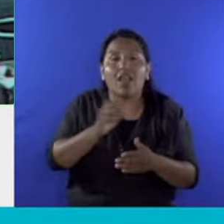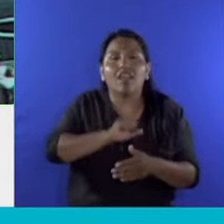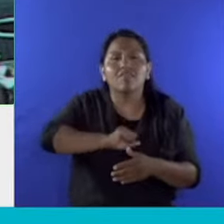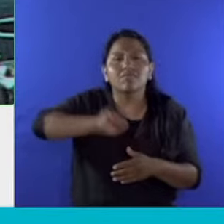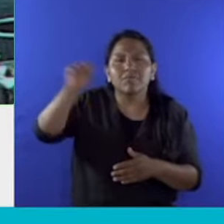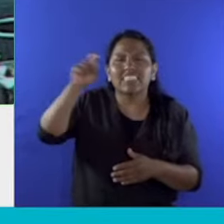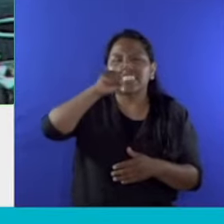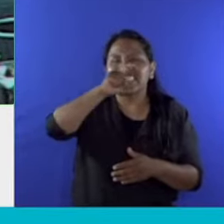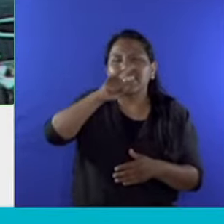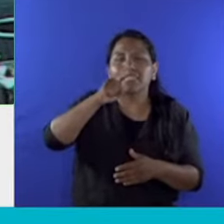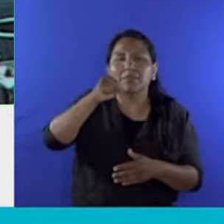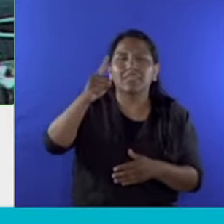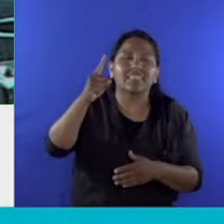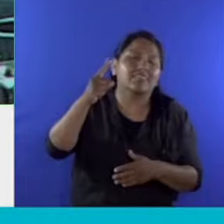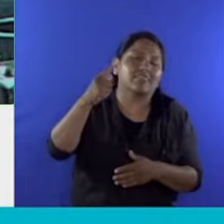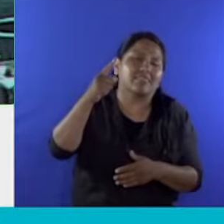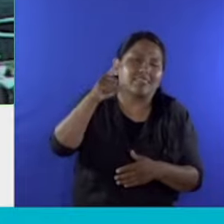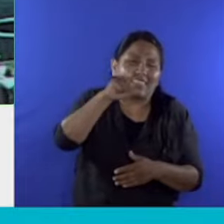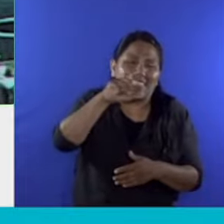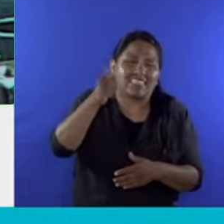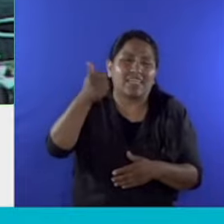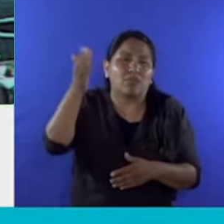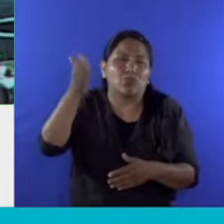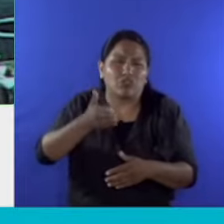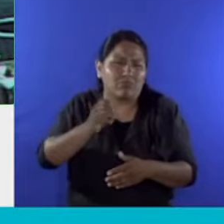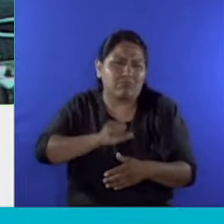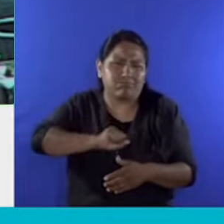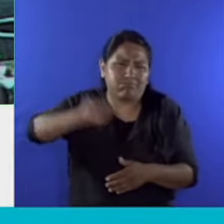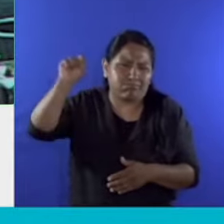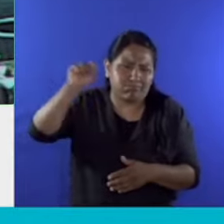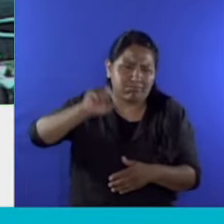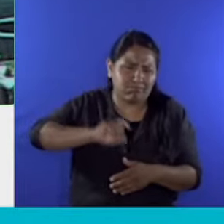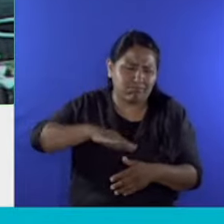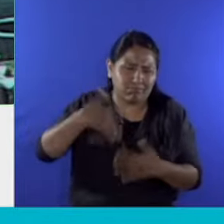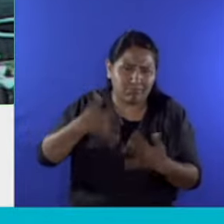fue de 7,076%. Fue una inflación alta.